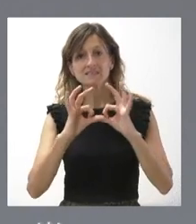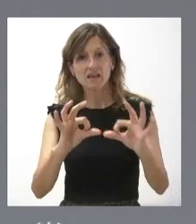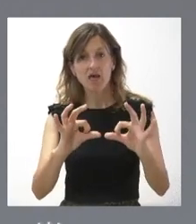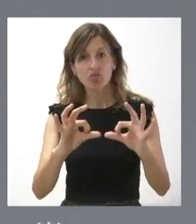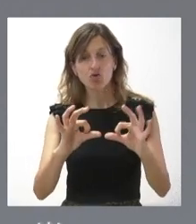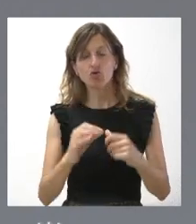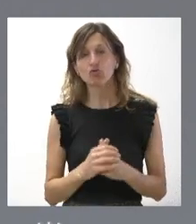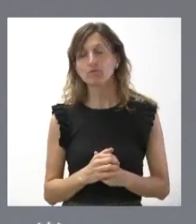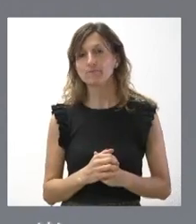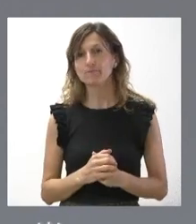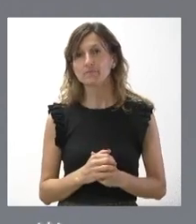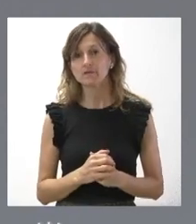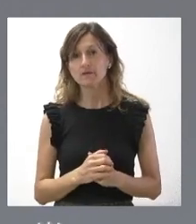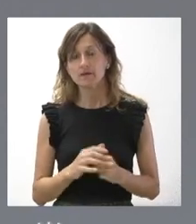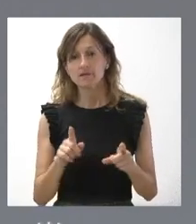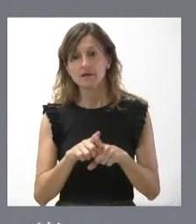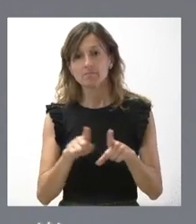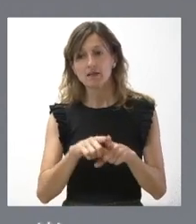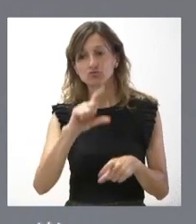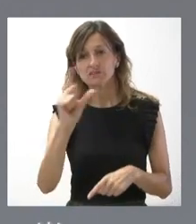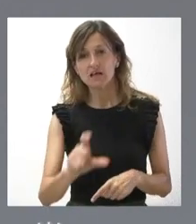por un senador de hermanos italianos,